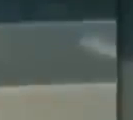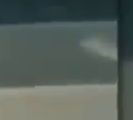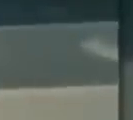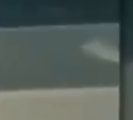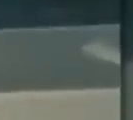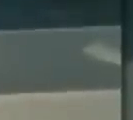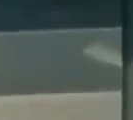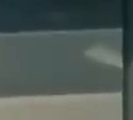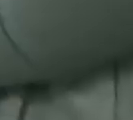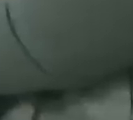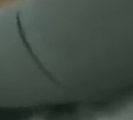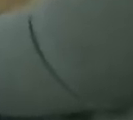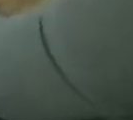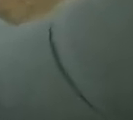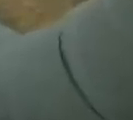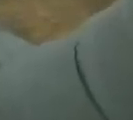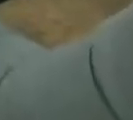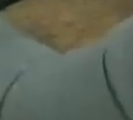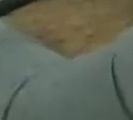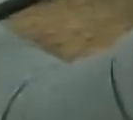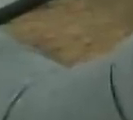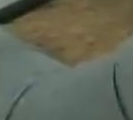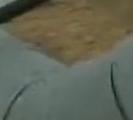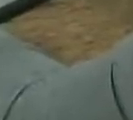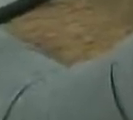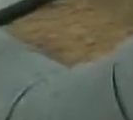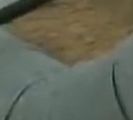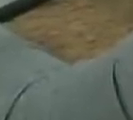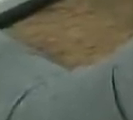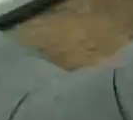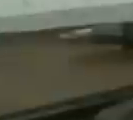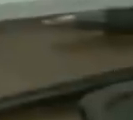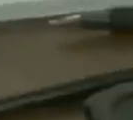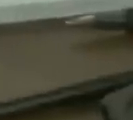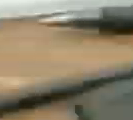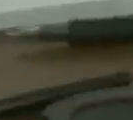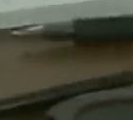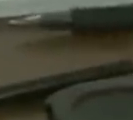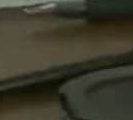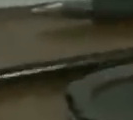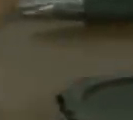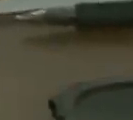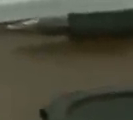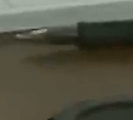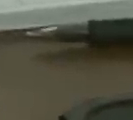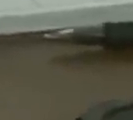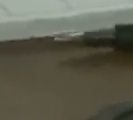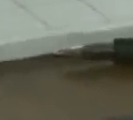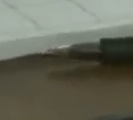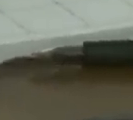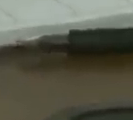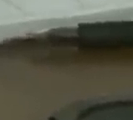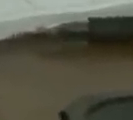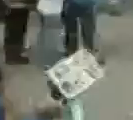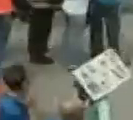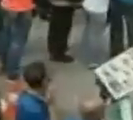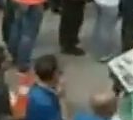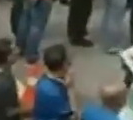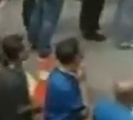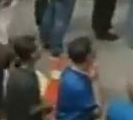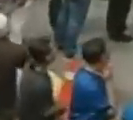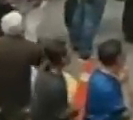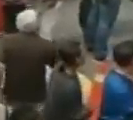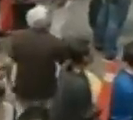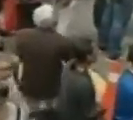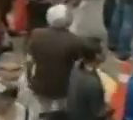sacrificios, pero el pueblo una vez más venció el cerco mediático y registró este histórico acontecimiento. Con celulares grabaron imágenes